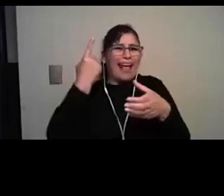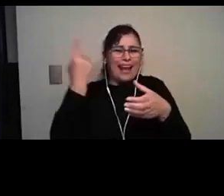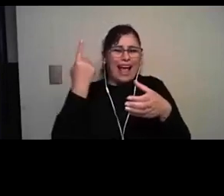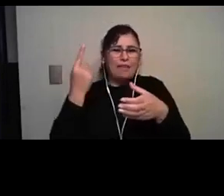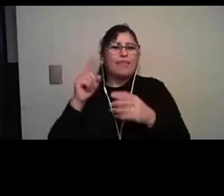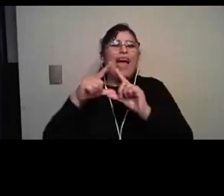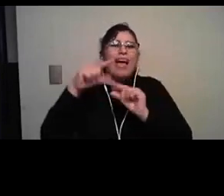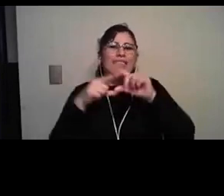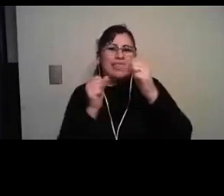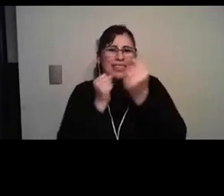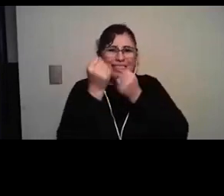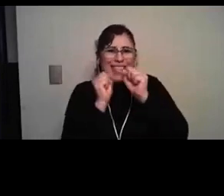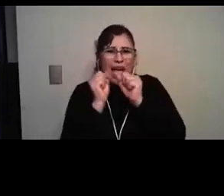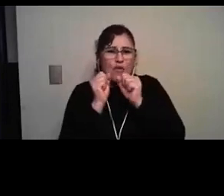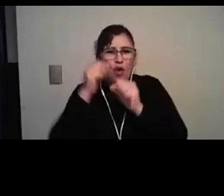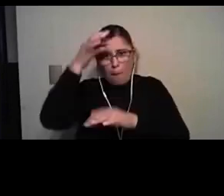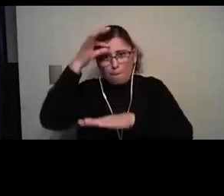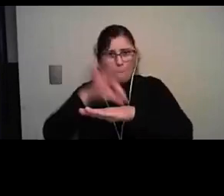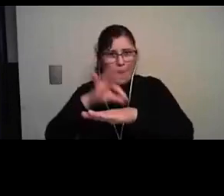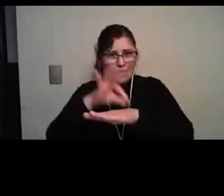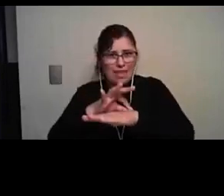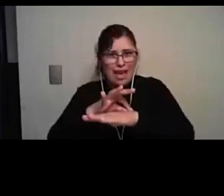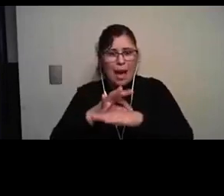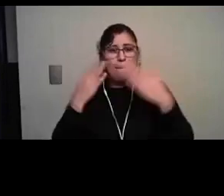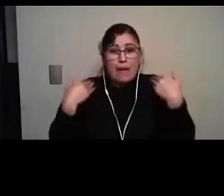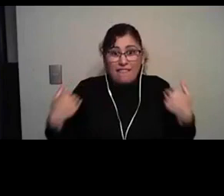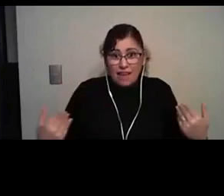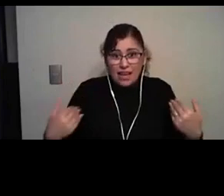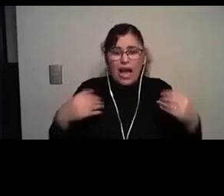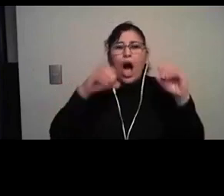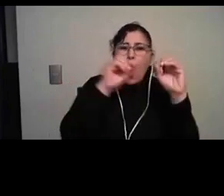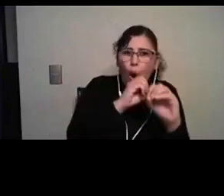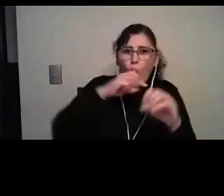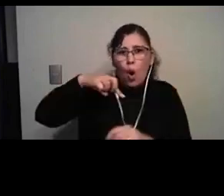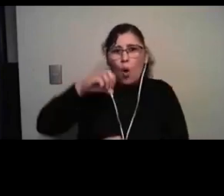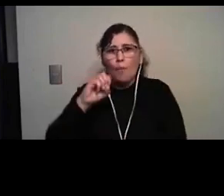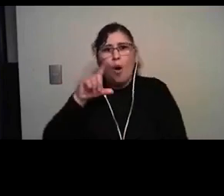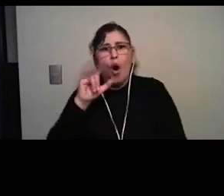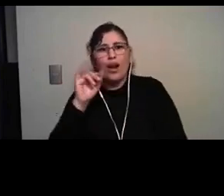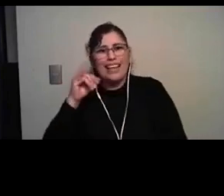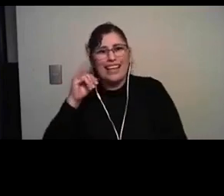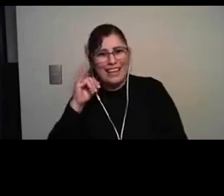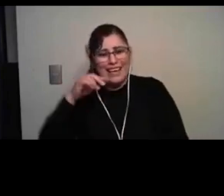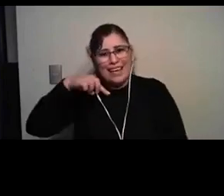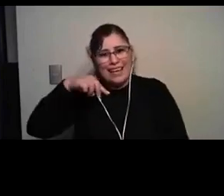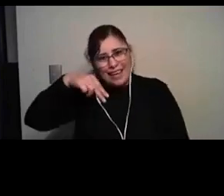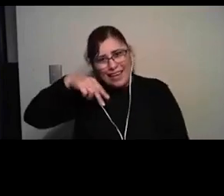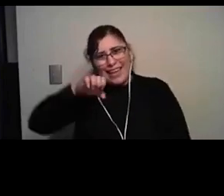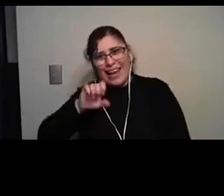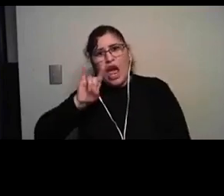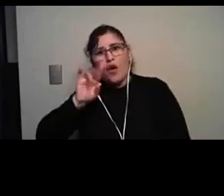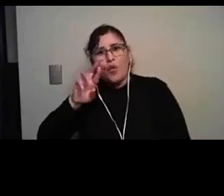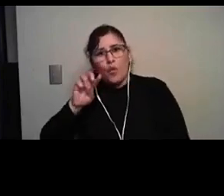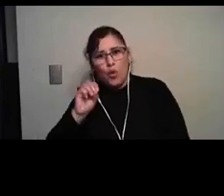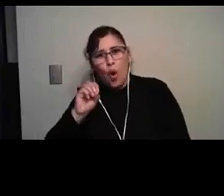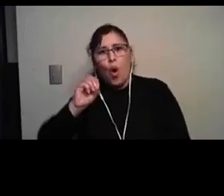neuropatía periféricas ya o polineuropatía, ustedes tienen que entender de qué estructura